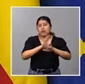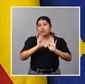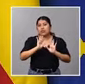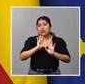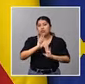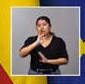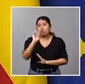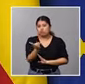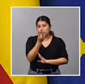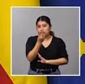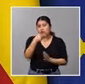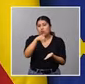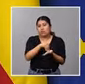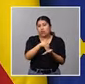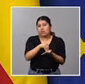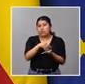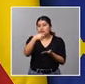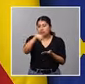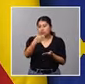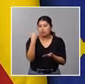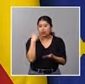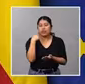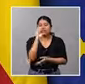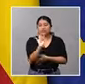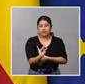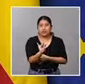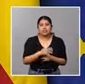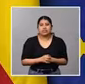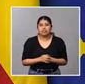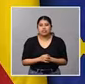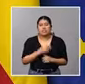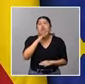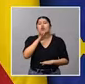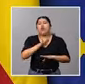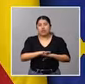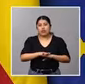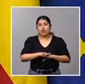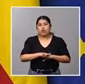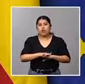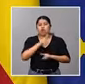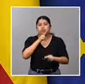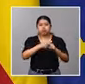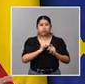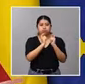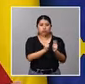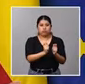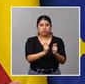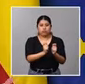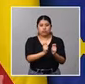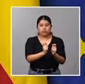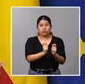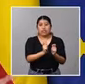ya la segunda ocasión en la que me lo preguntan sí efectivamente les confirmo este nombramiento entenderán ustedes que se